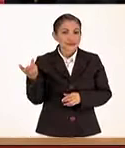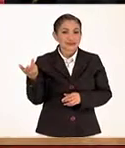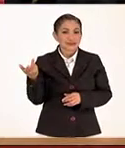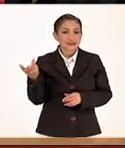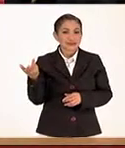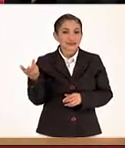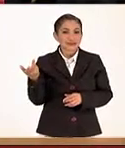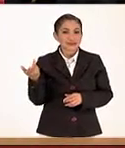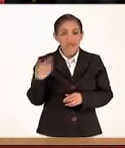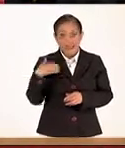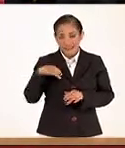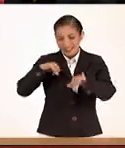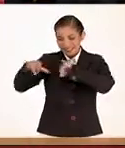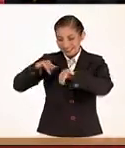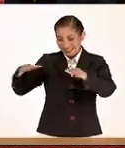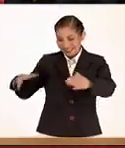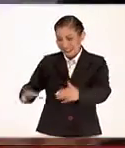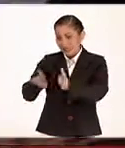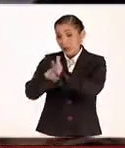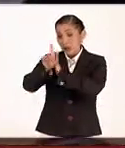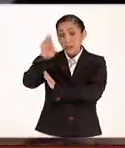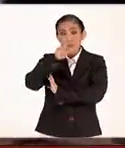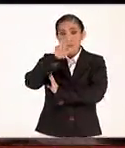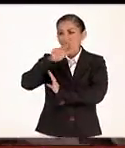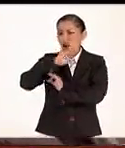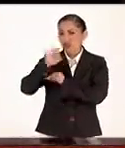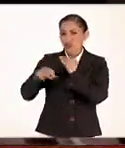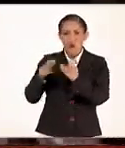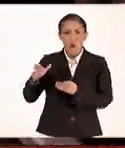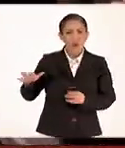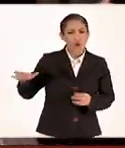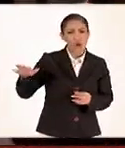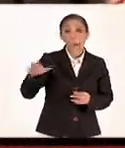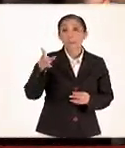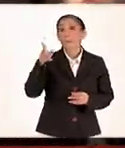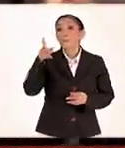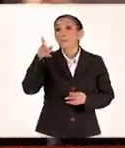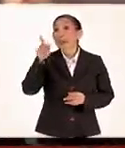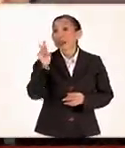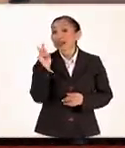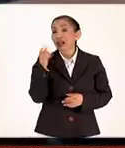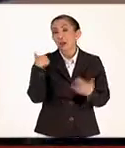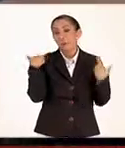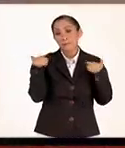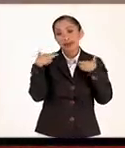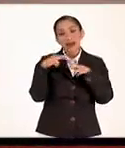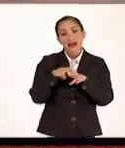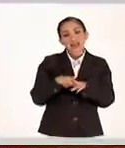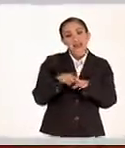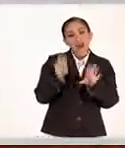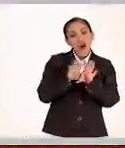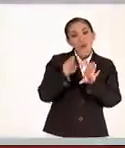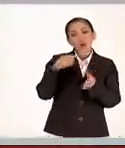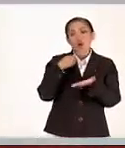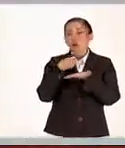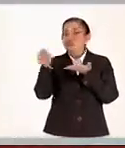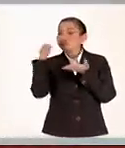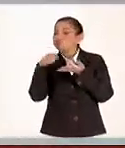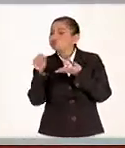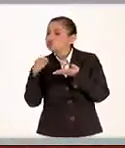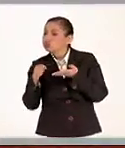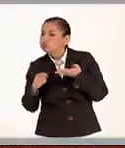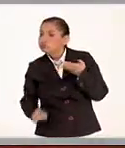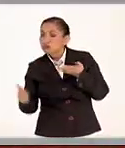nuestra maqueta y nuestro cohete fueron los mejores de todos pero los profesores iban como calificando